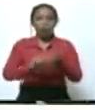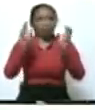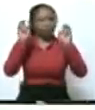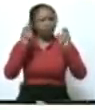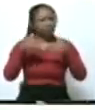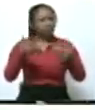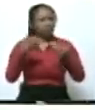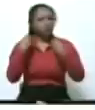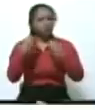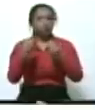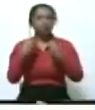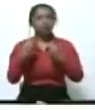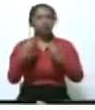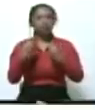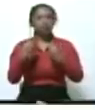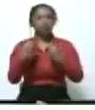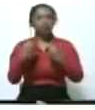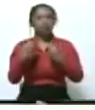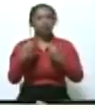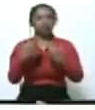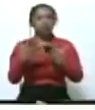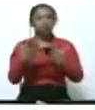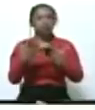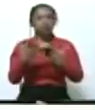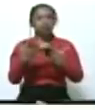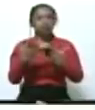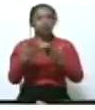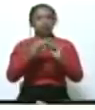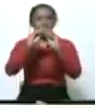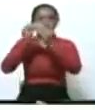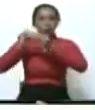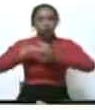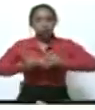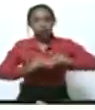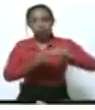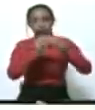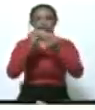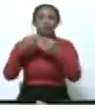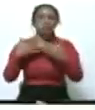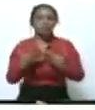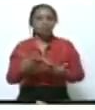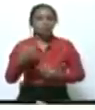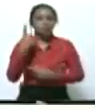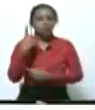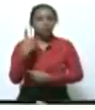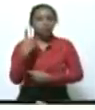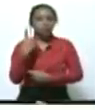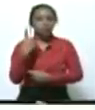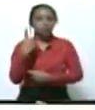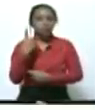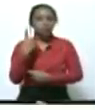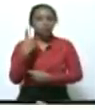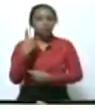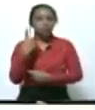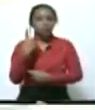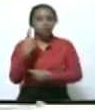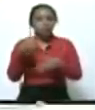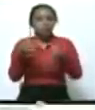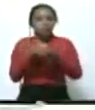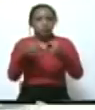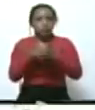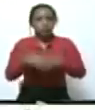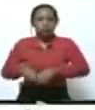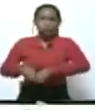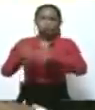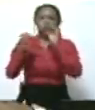para lo que es la conformación de un equipo